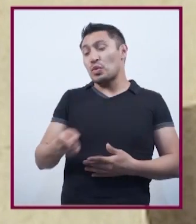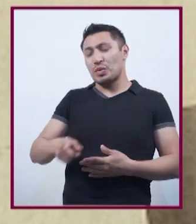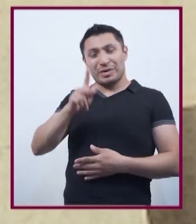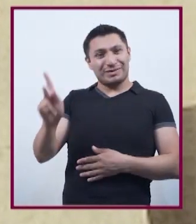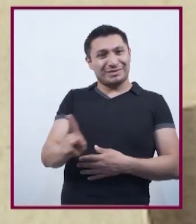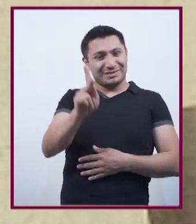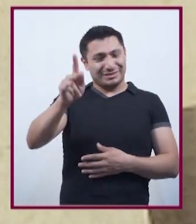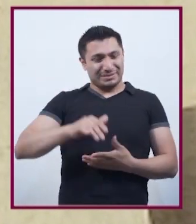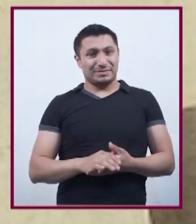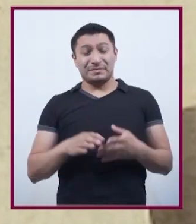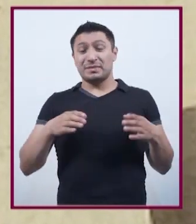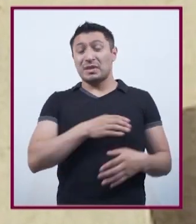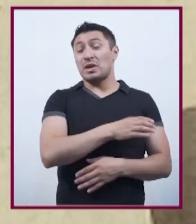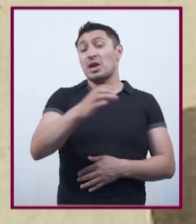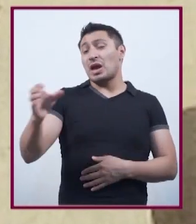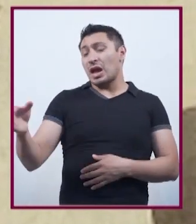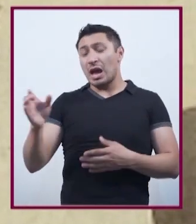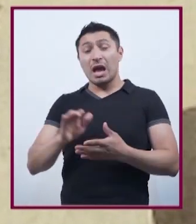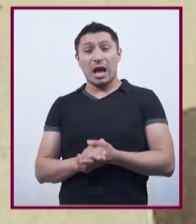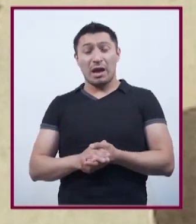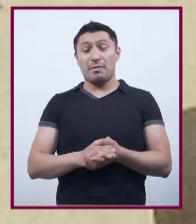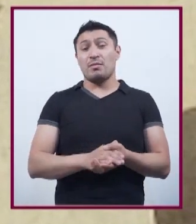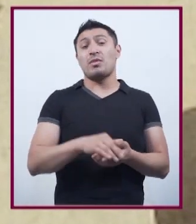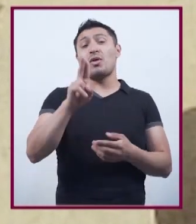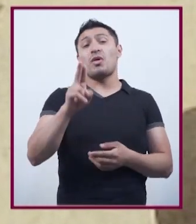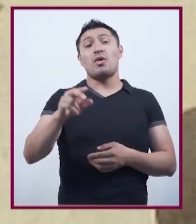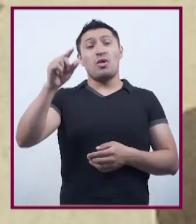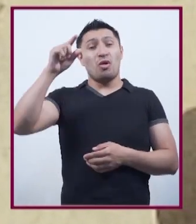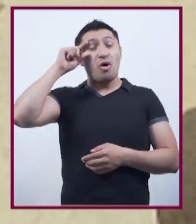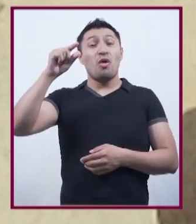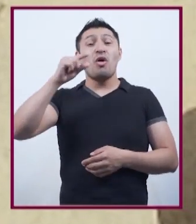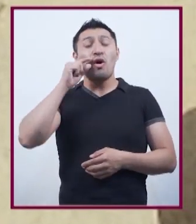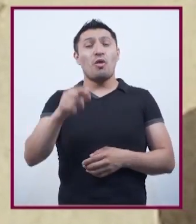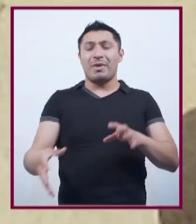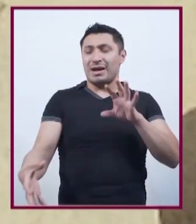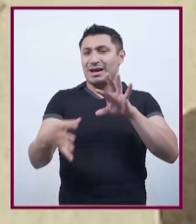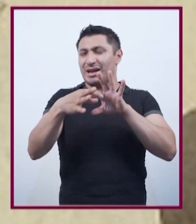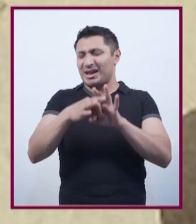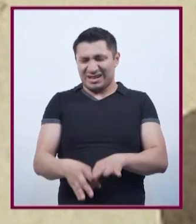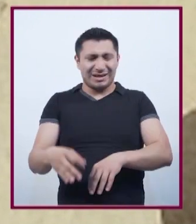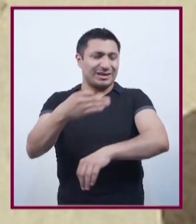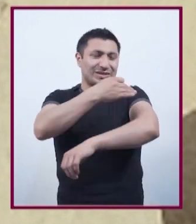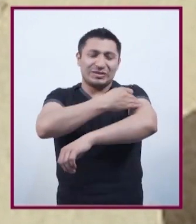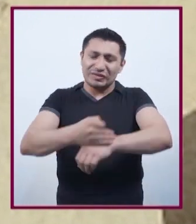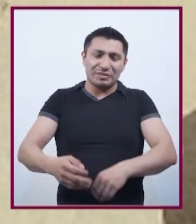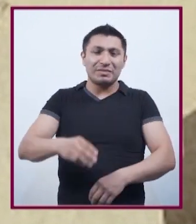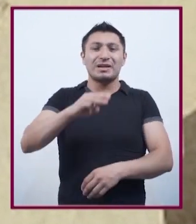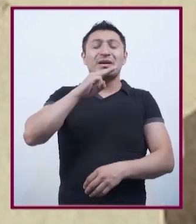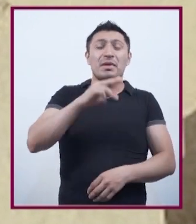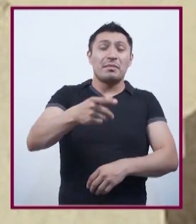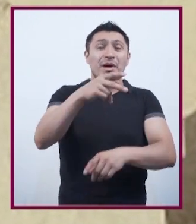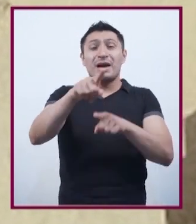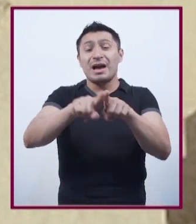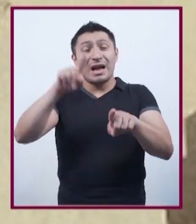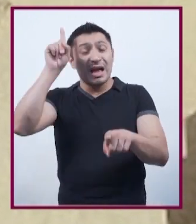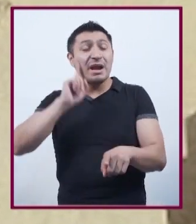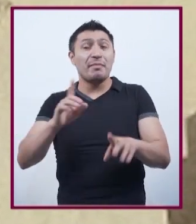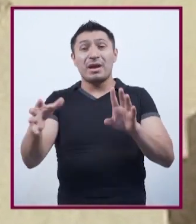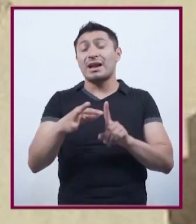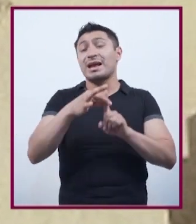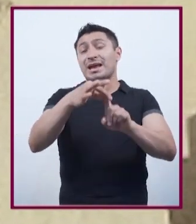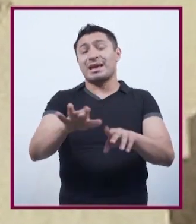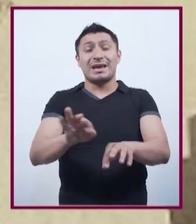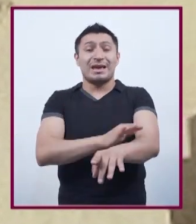alegría de su infancia en el campo, en los viñedos y del especial vínculo que formó con su madre y hermana, quienes se convirtieron en sus